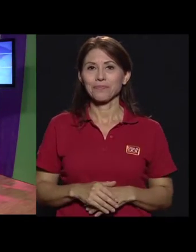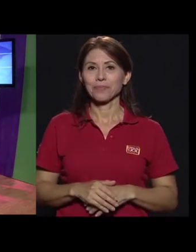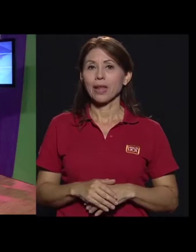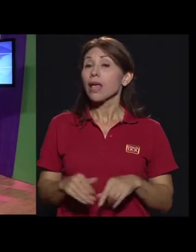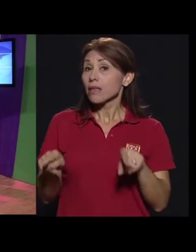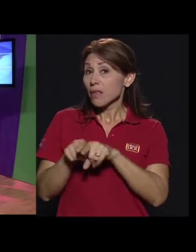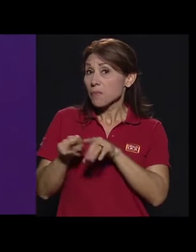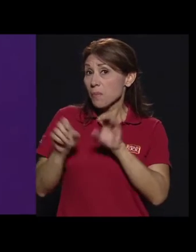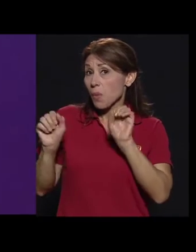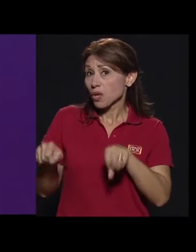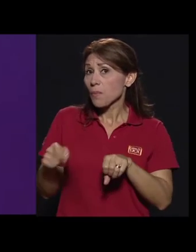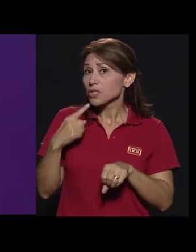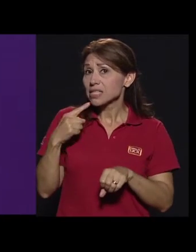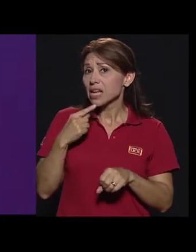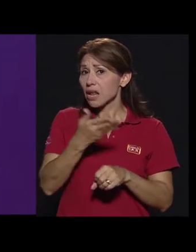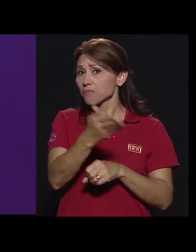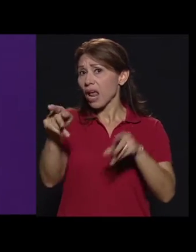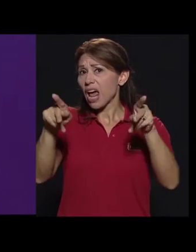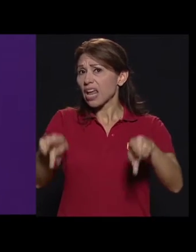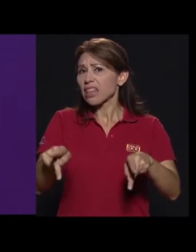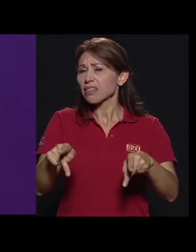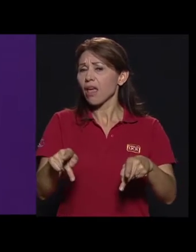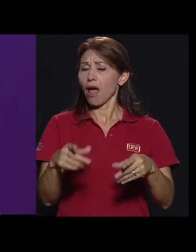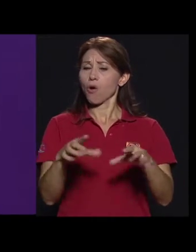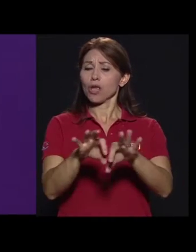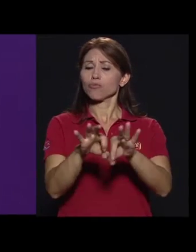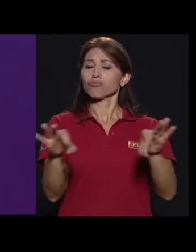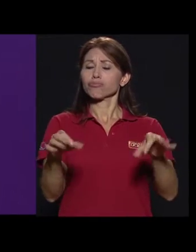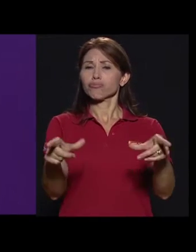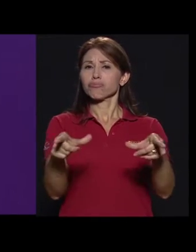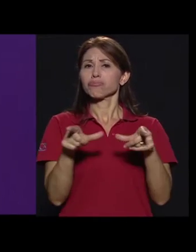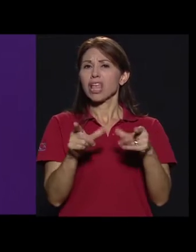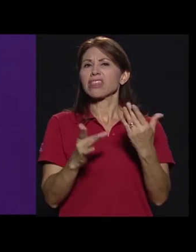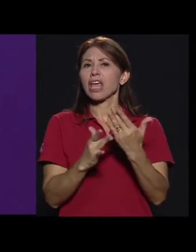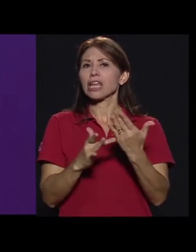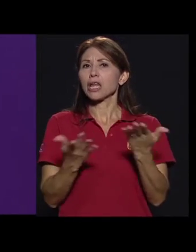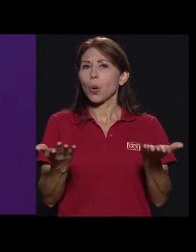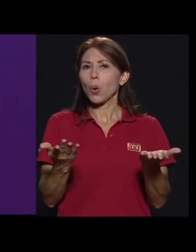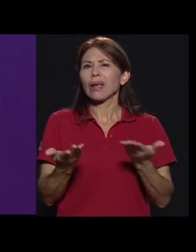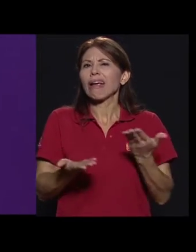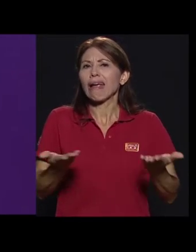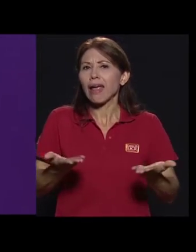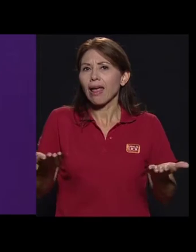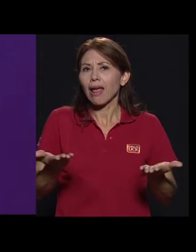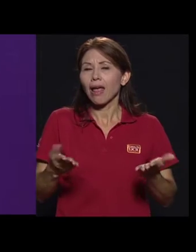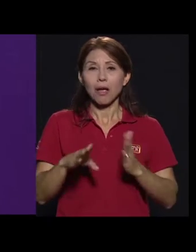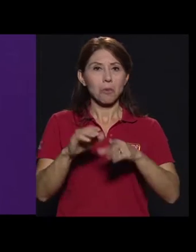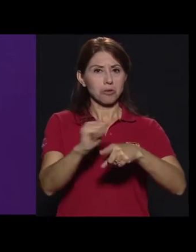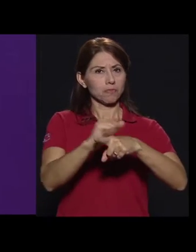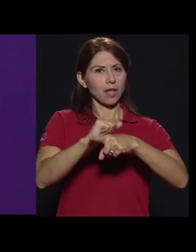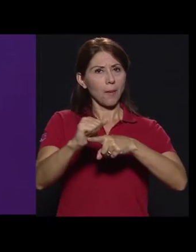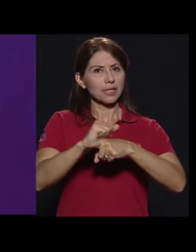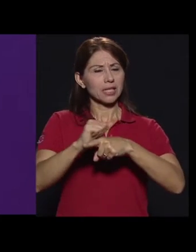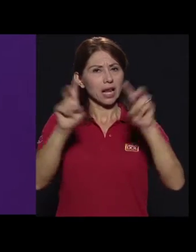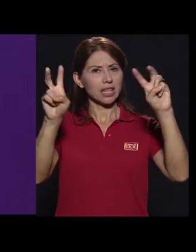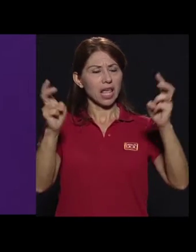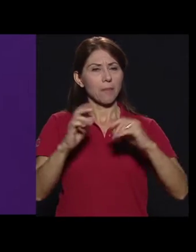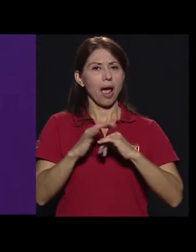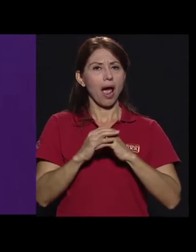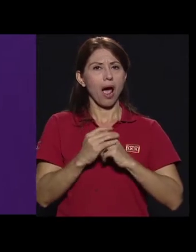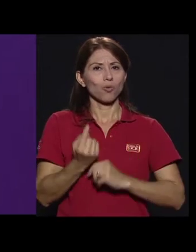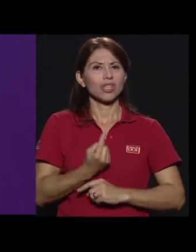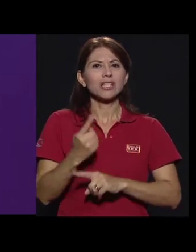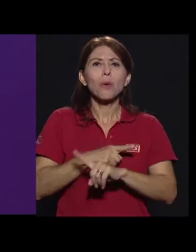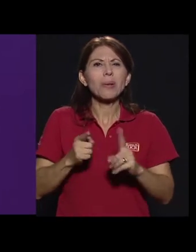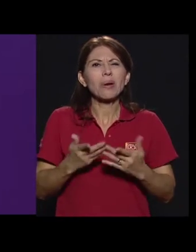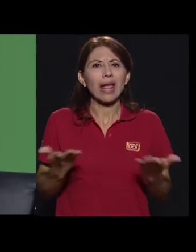describirle mejor a la gente de qué trata el técnico, ¿verdad? Porque decimos, bueno, los vamos a capacitar en autismo, pero, ¿cómo en qué, verdad? De repente la gente dice, ¿qué